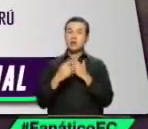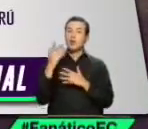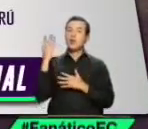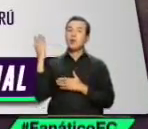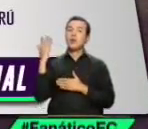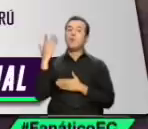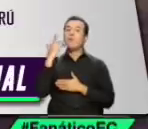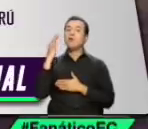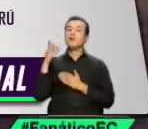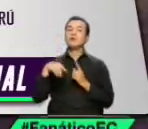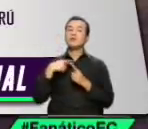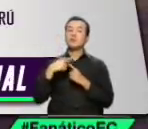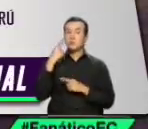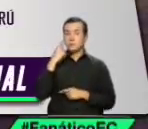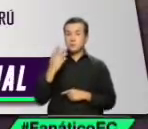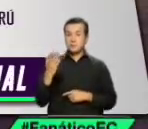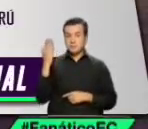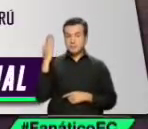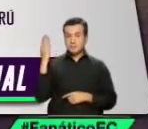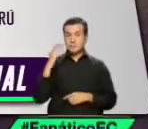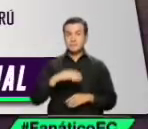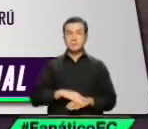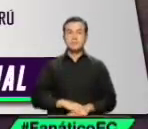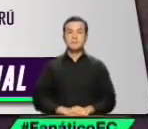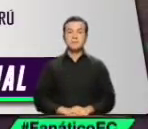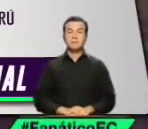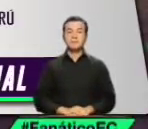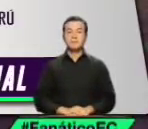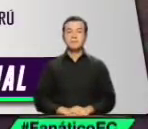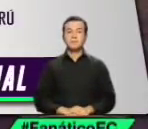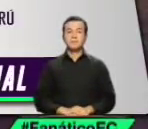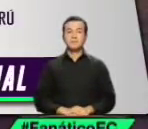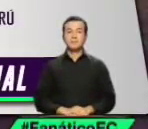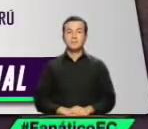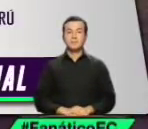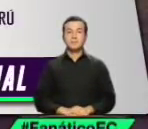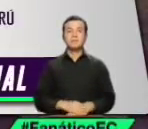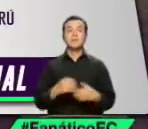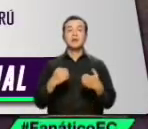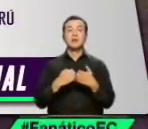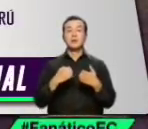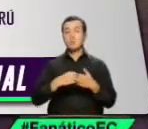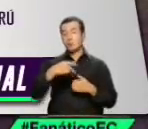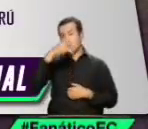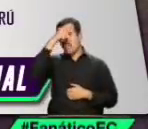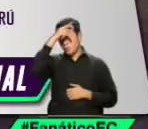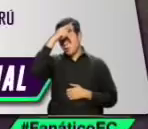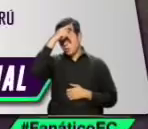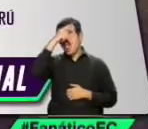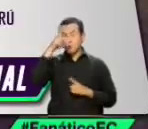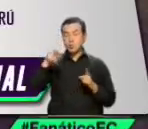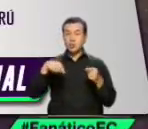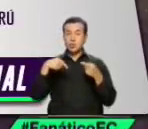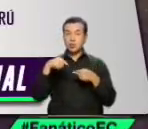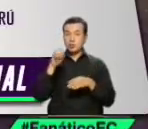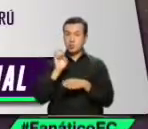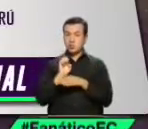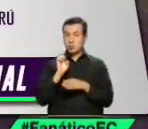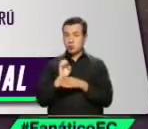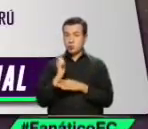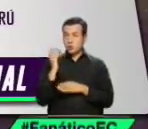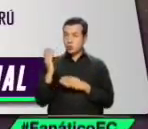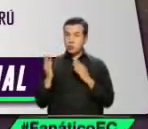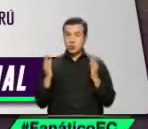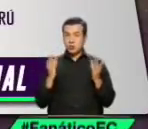revisamos la fecha, también la hora en el que se enfrentará la selección de Perú, la bicolor frente